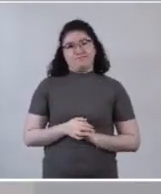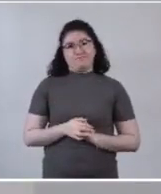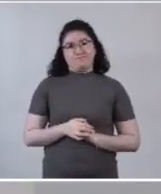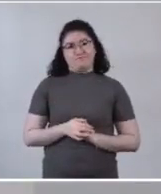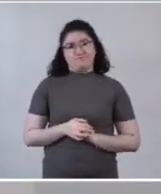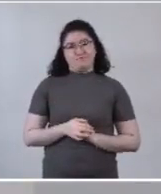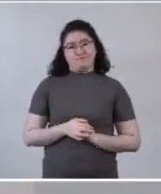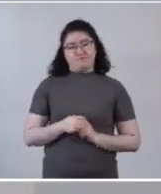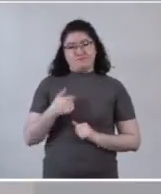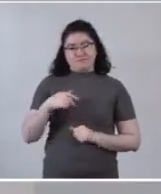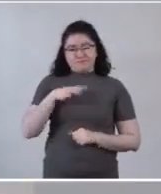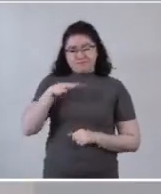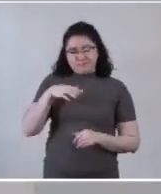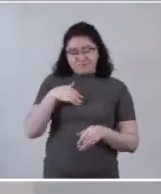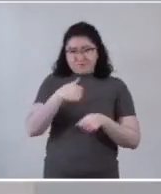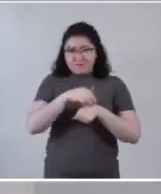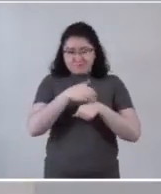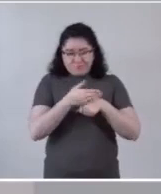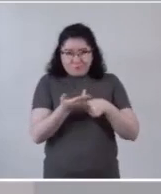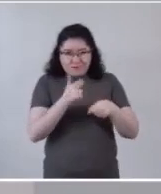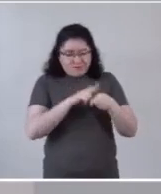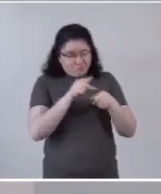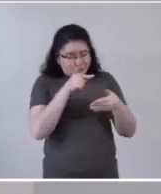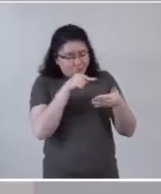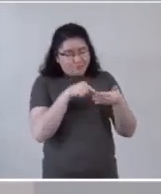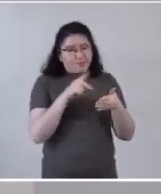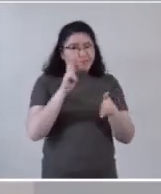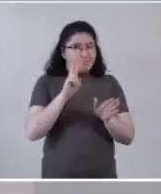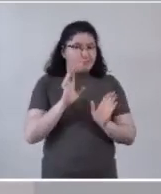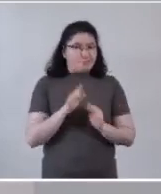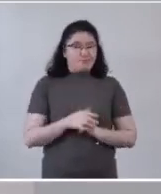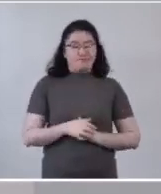es que estoy buscando aquí mis números de hospitalizados, a ver si me los dan por favor.